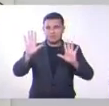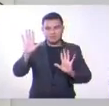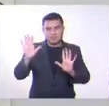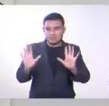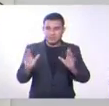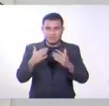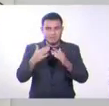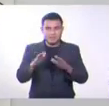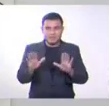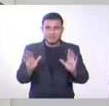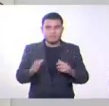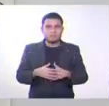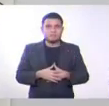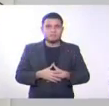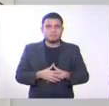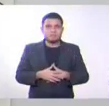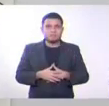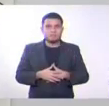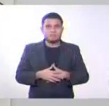a poner acá.